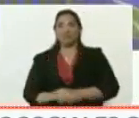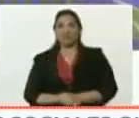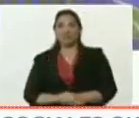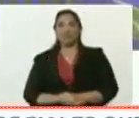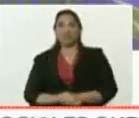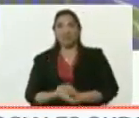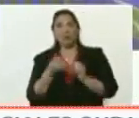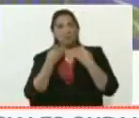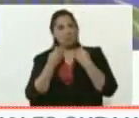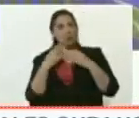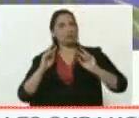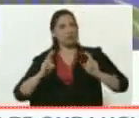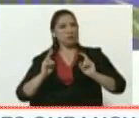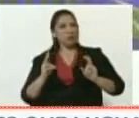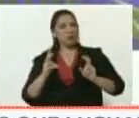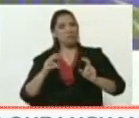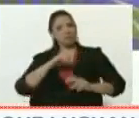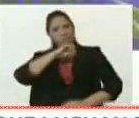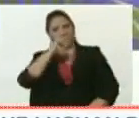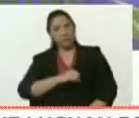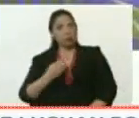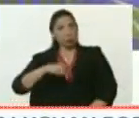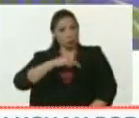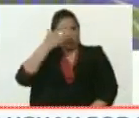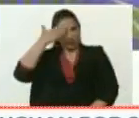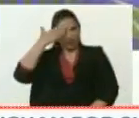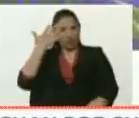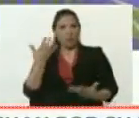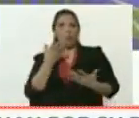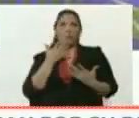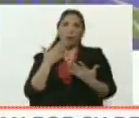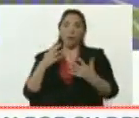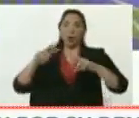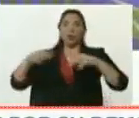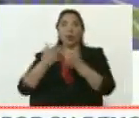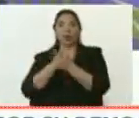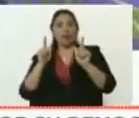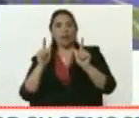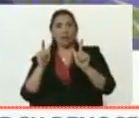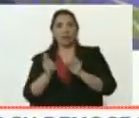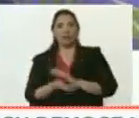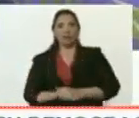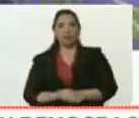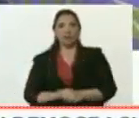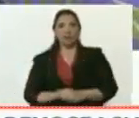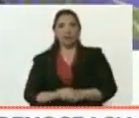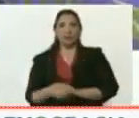bueno el tema, de verdad, porque sabemos que el neoliberalismo en esencia